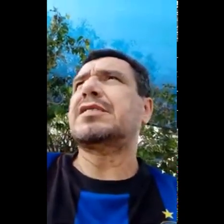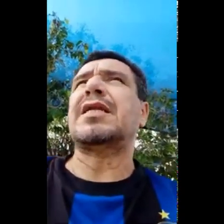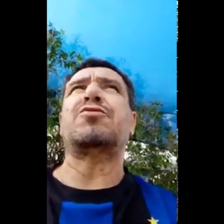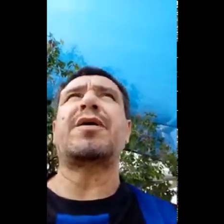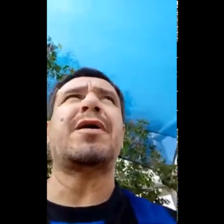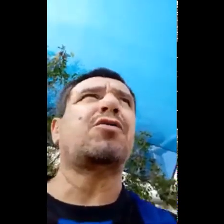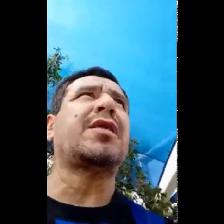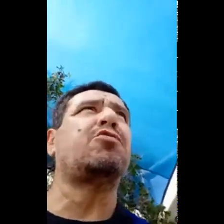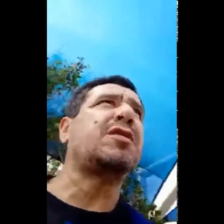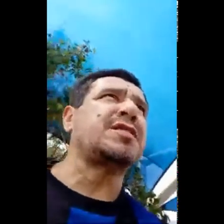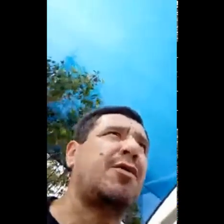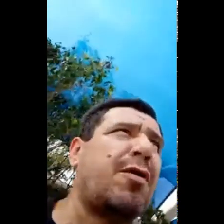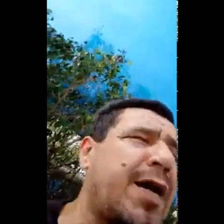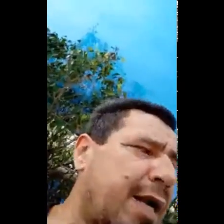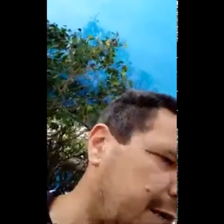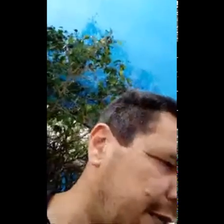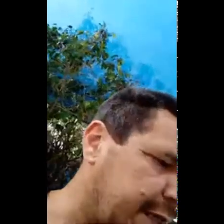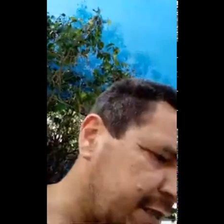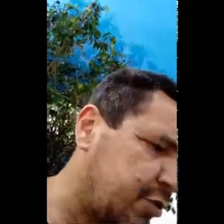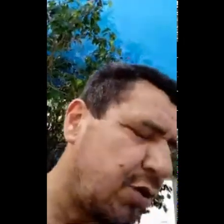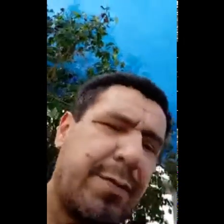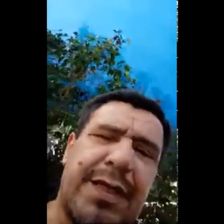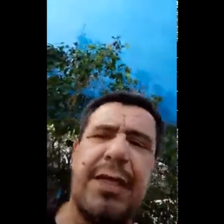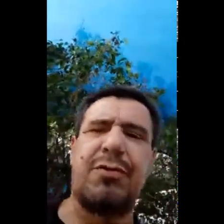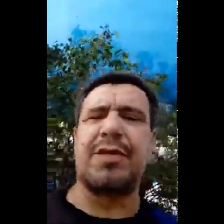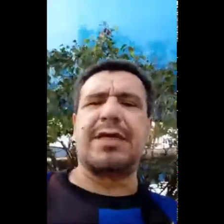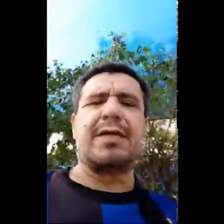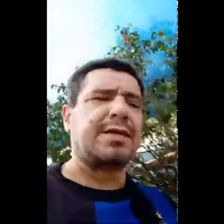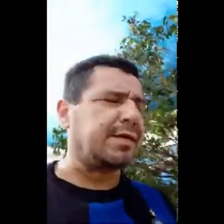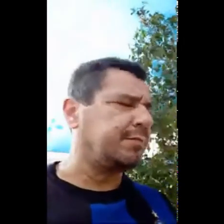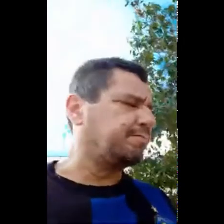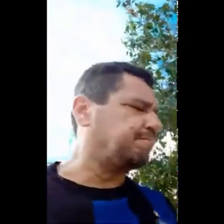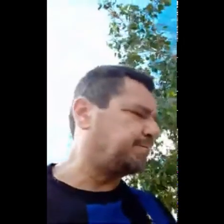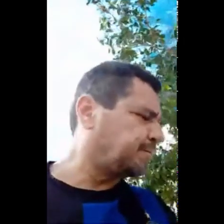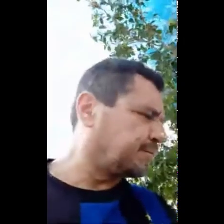que si la Suprema Corte de Justicia no avala la extensión de mandato de